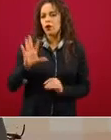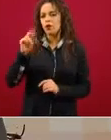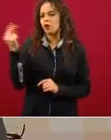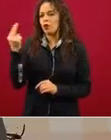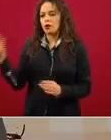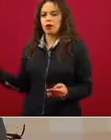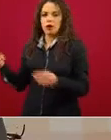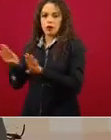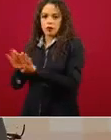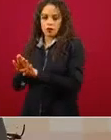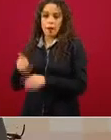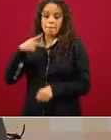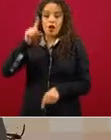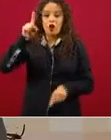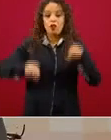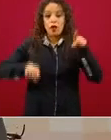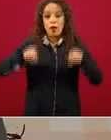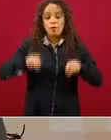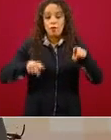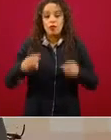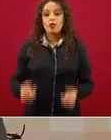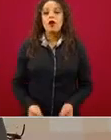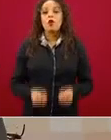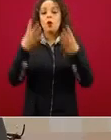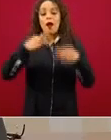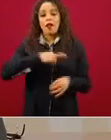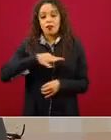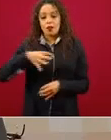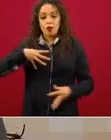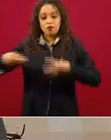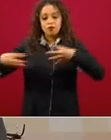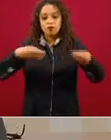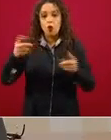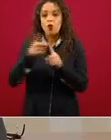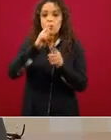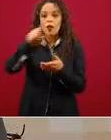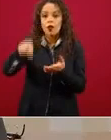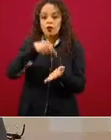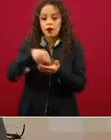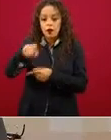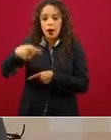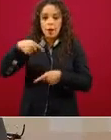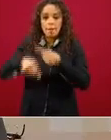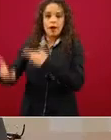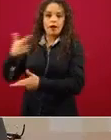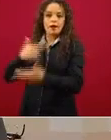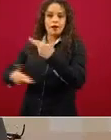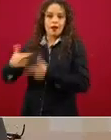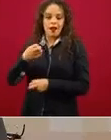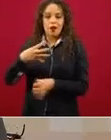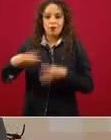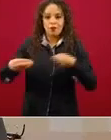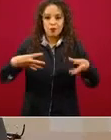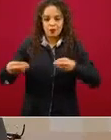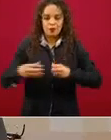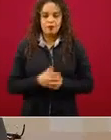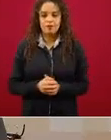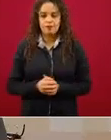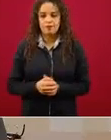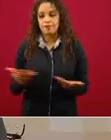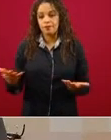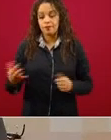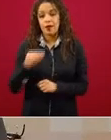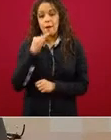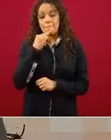magnitud de la epidemia localizada, el brote. ¿Qué llamado? El llamado, y les pido